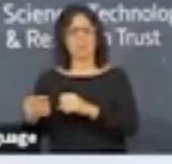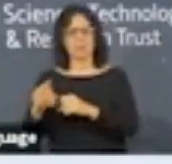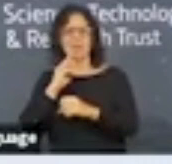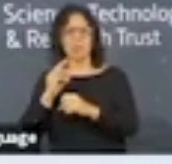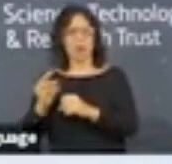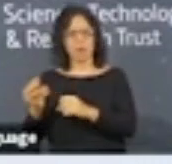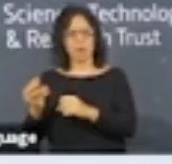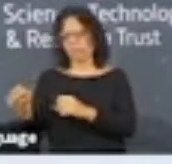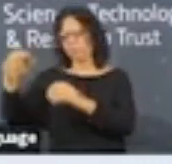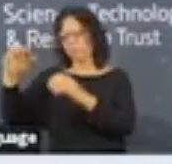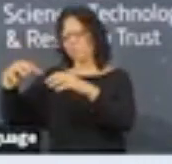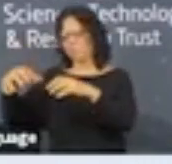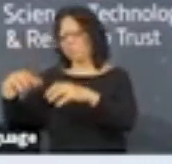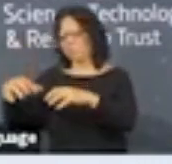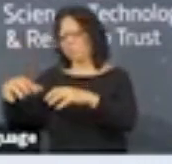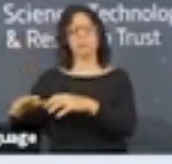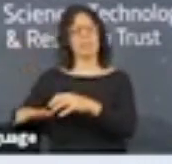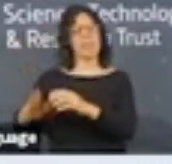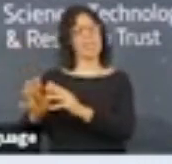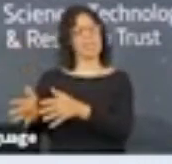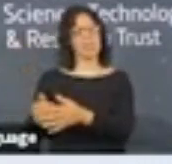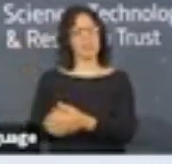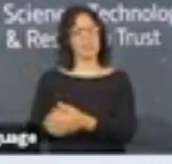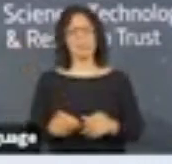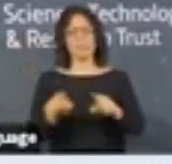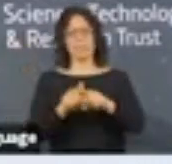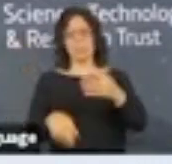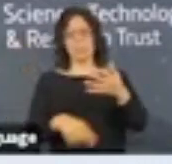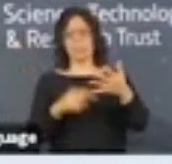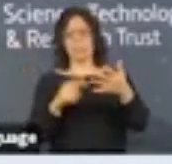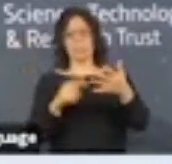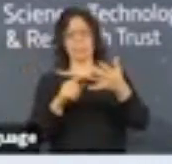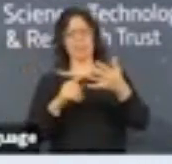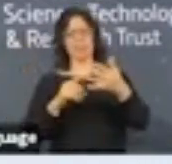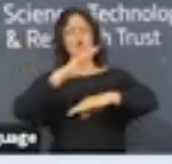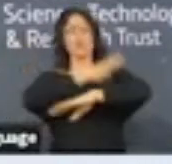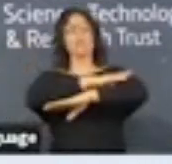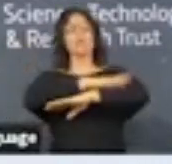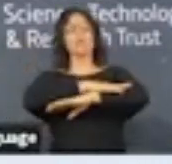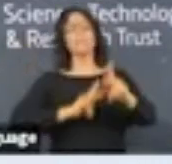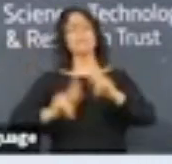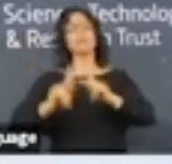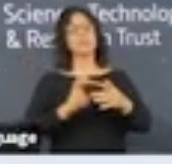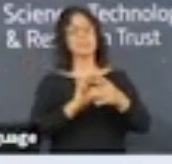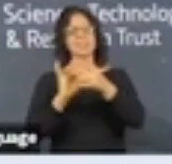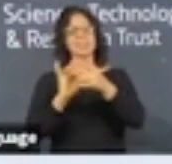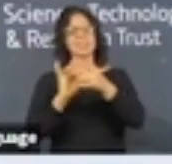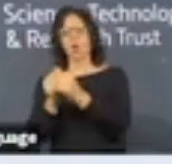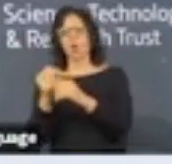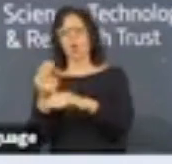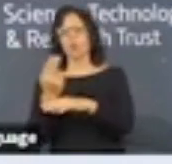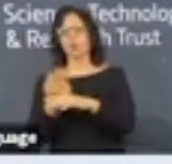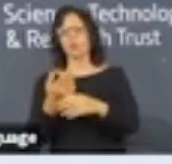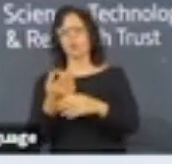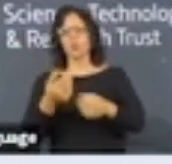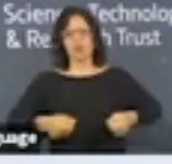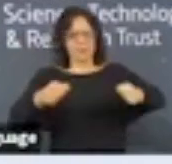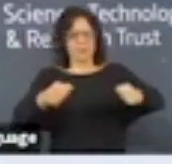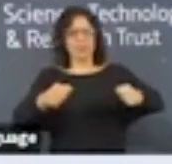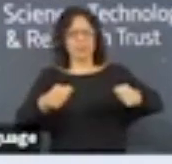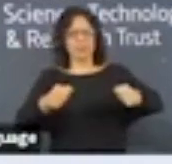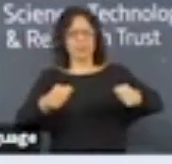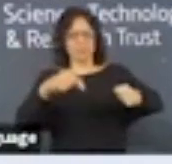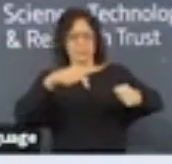También es muy importante el comportamiento humano en lo que tiene que ver con el uso de recipientes con agua en las viviendas,